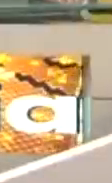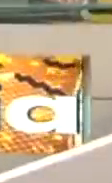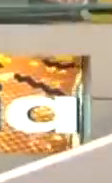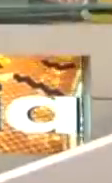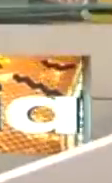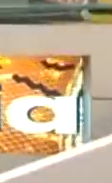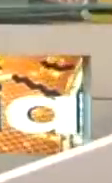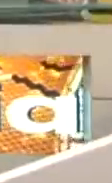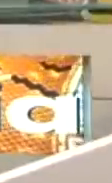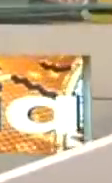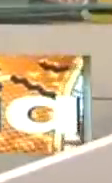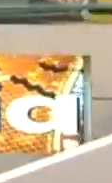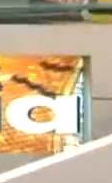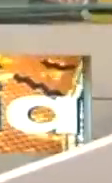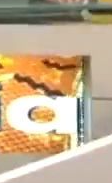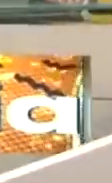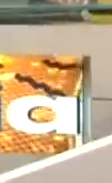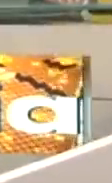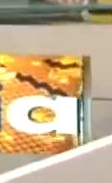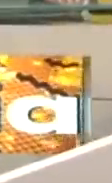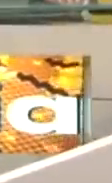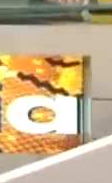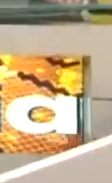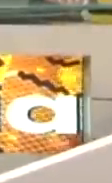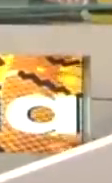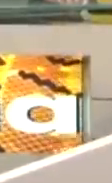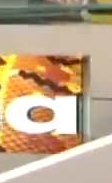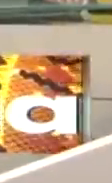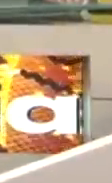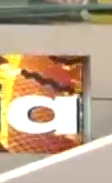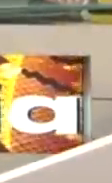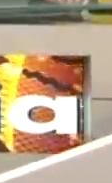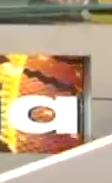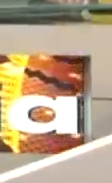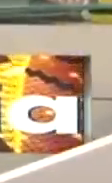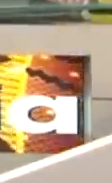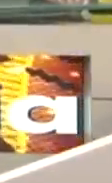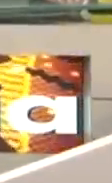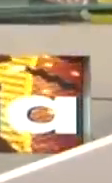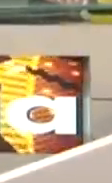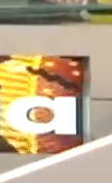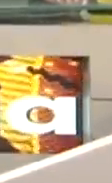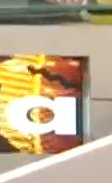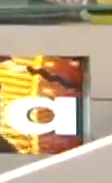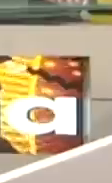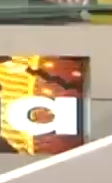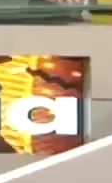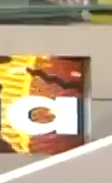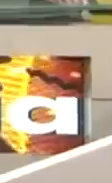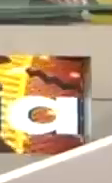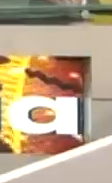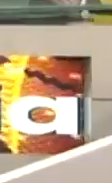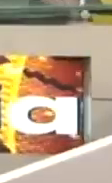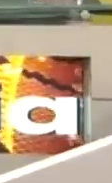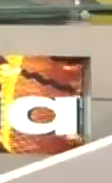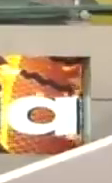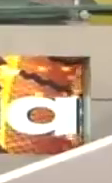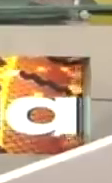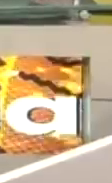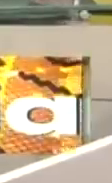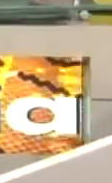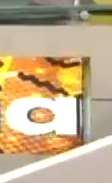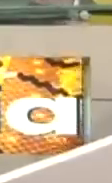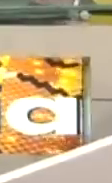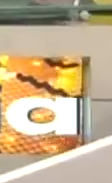miren así culmina la jornada de trabajo al presidente de la república nicolás maduro con el alto mando político ampliado importante